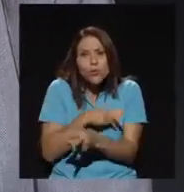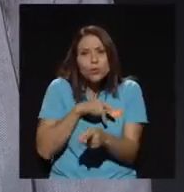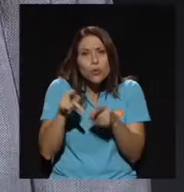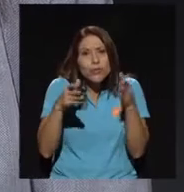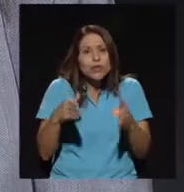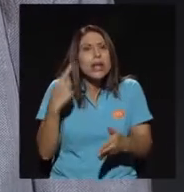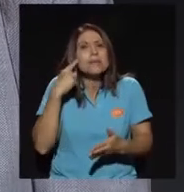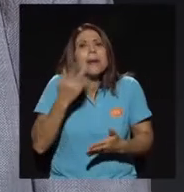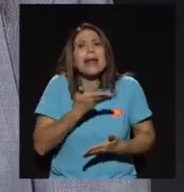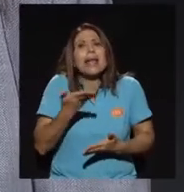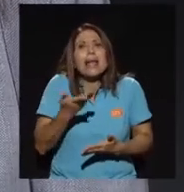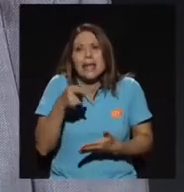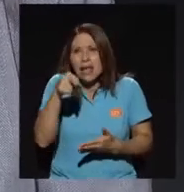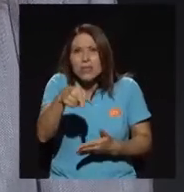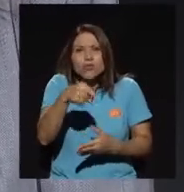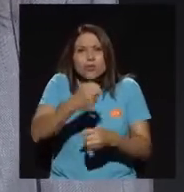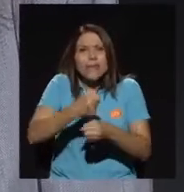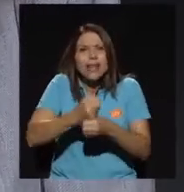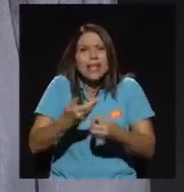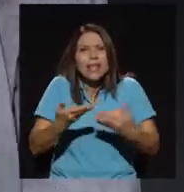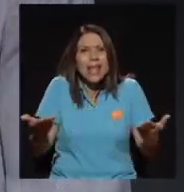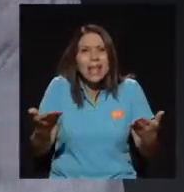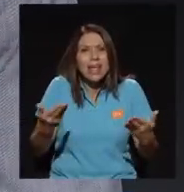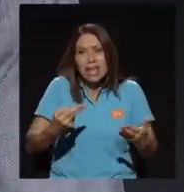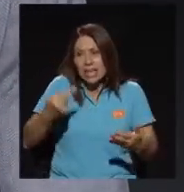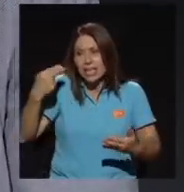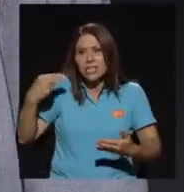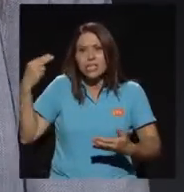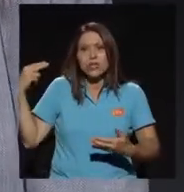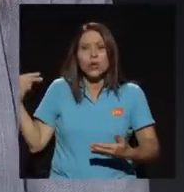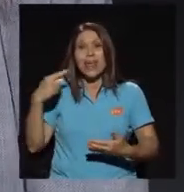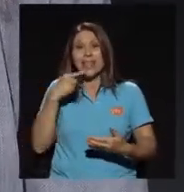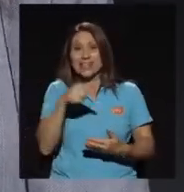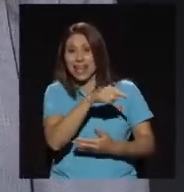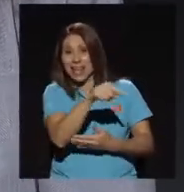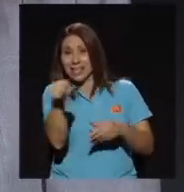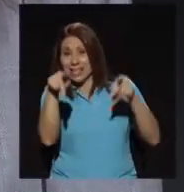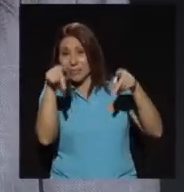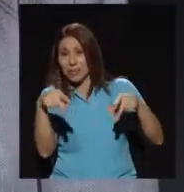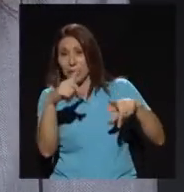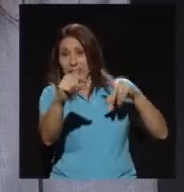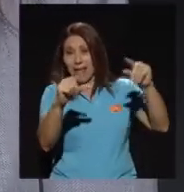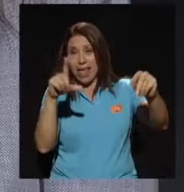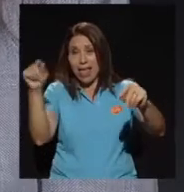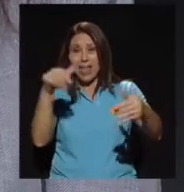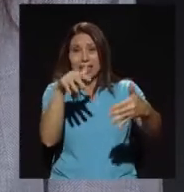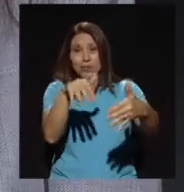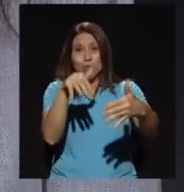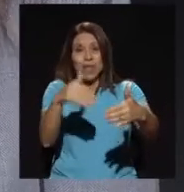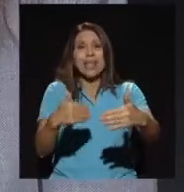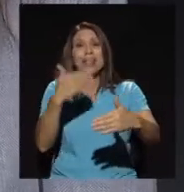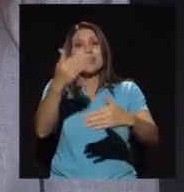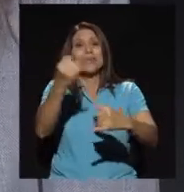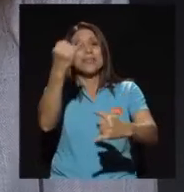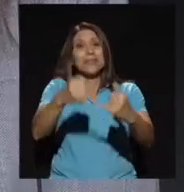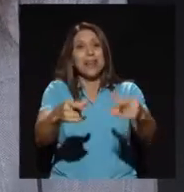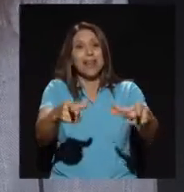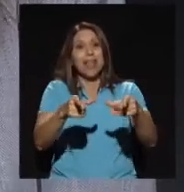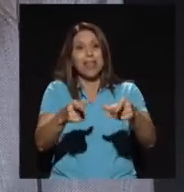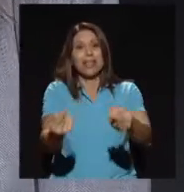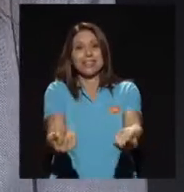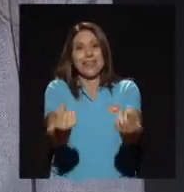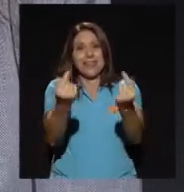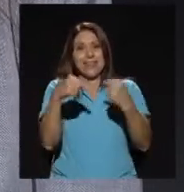La historia lo que nos dice es que las personas estudian y se vienen hacia San José. No estamos, que es una parte de lo que tiene sentido discutir